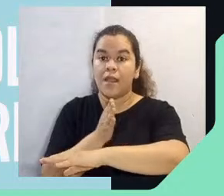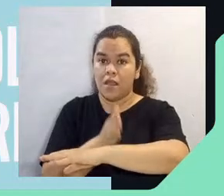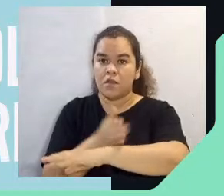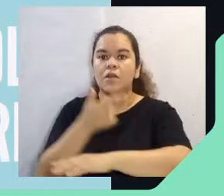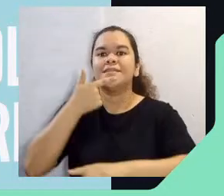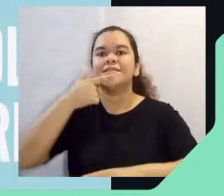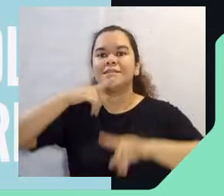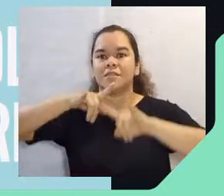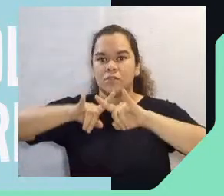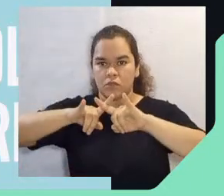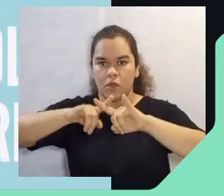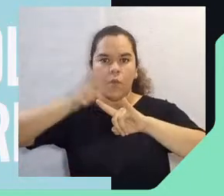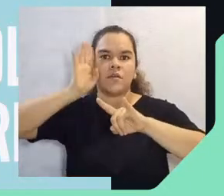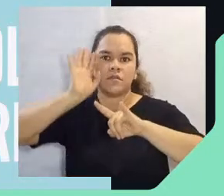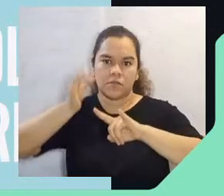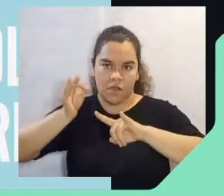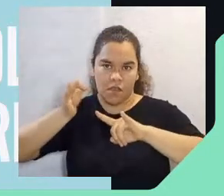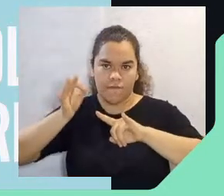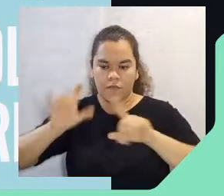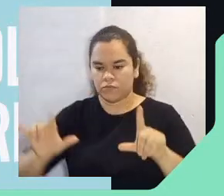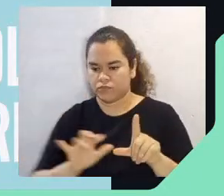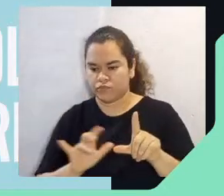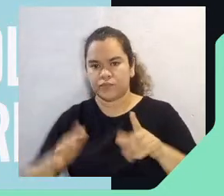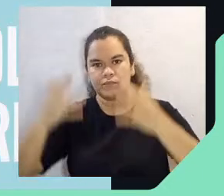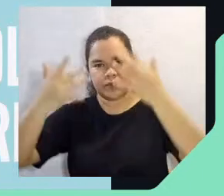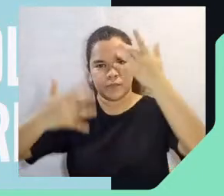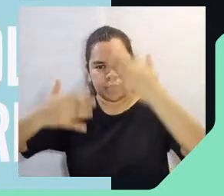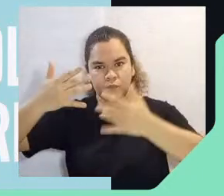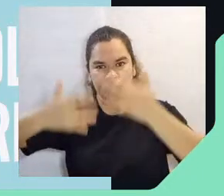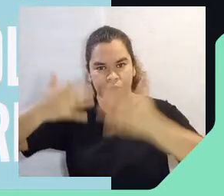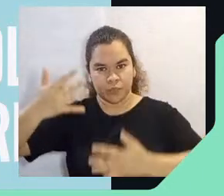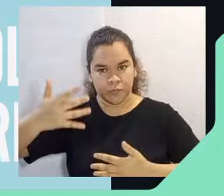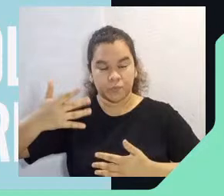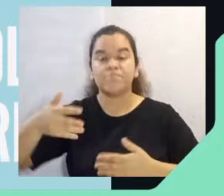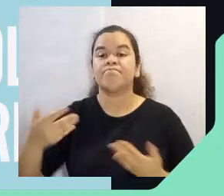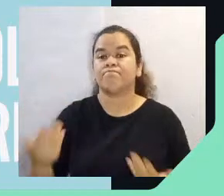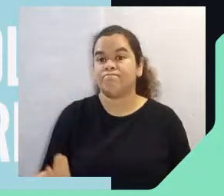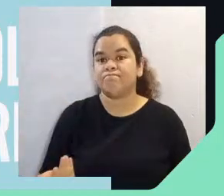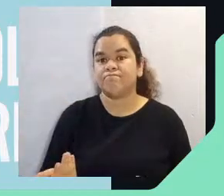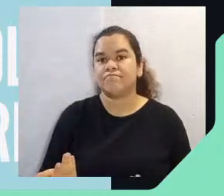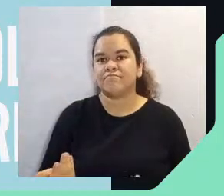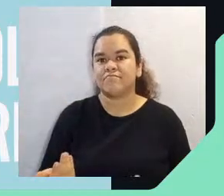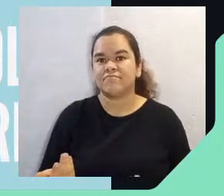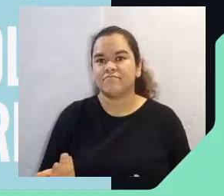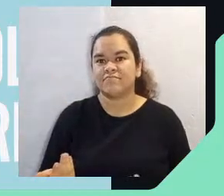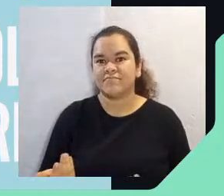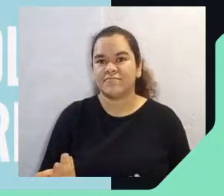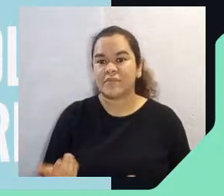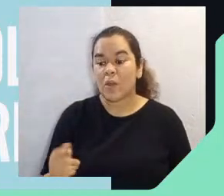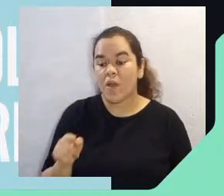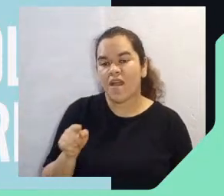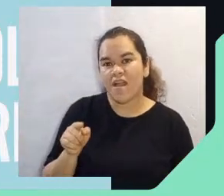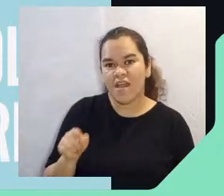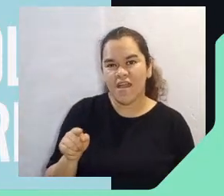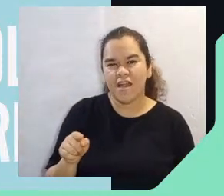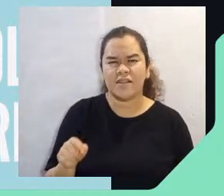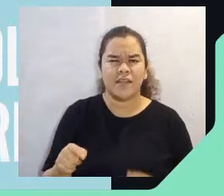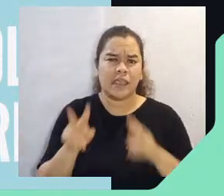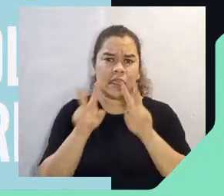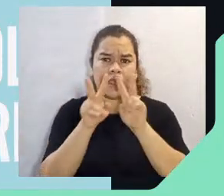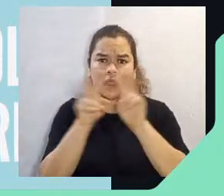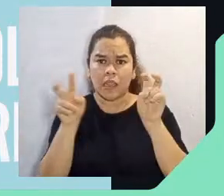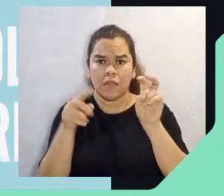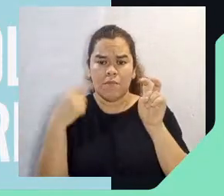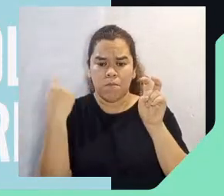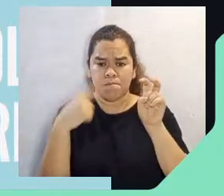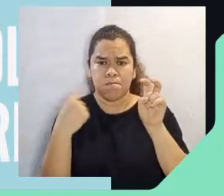desarrollo de software. Por lo cual, hay, hay muchos contenidos y